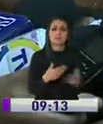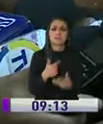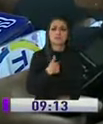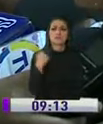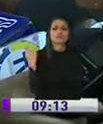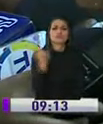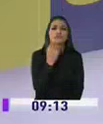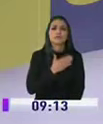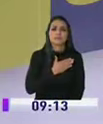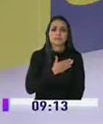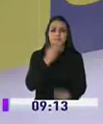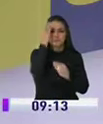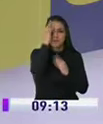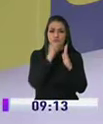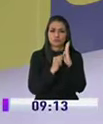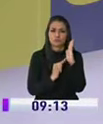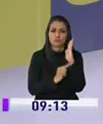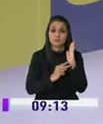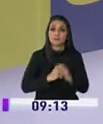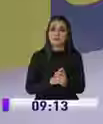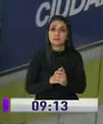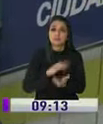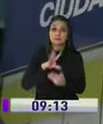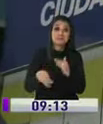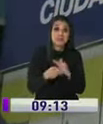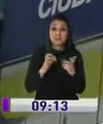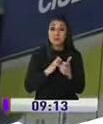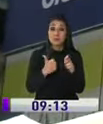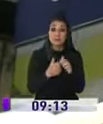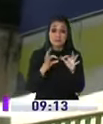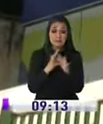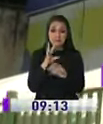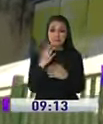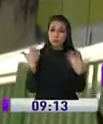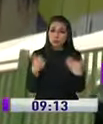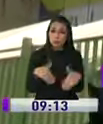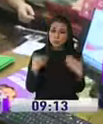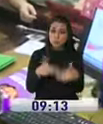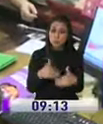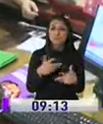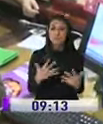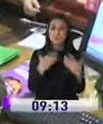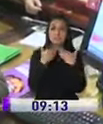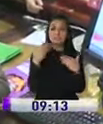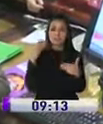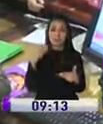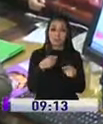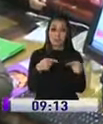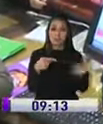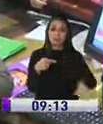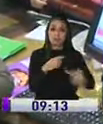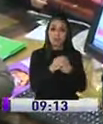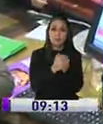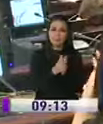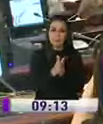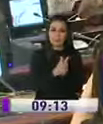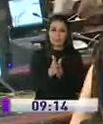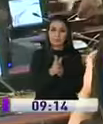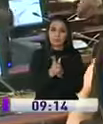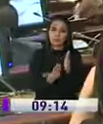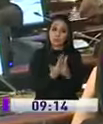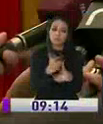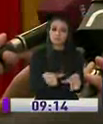con mis principios. Y a esto se suma la crisis interna del partido de gobierno, que la oposición podría aprovechar para conformar una